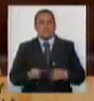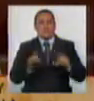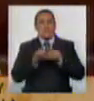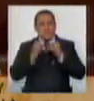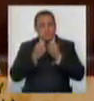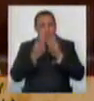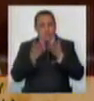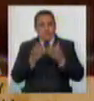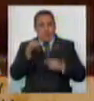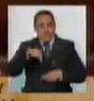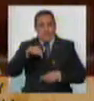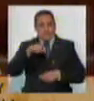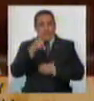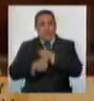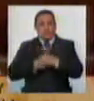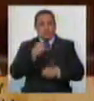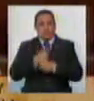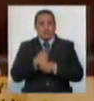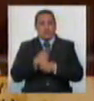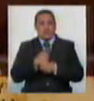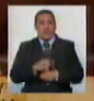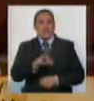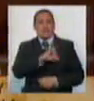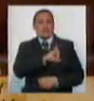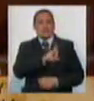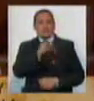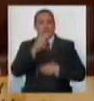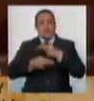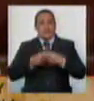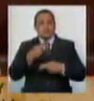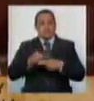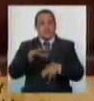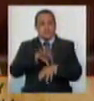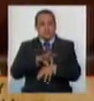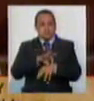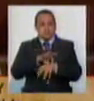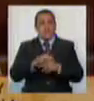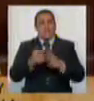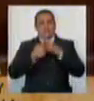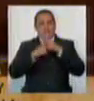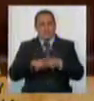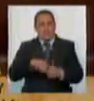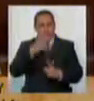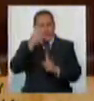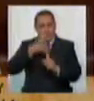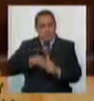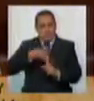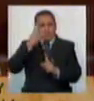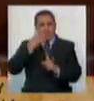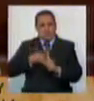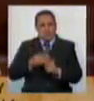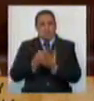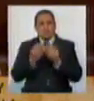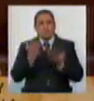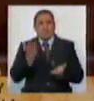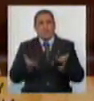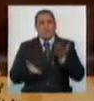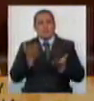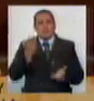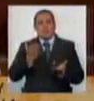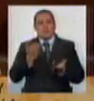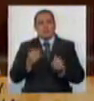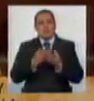Anunciamos que a partir de este año, el Instituto Nacional de Salud iniciará los estudios de bioequivalencia de